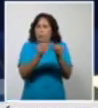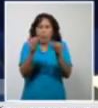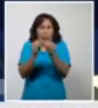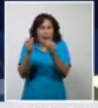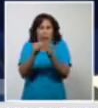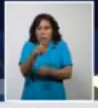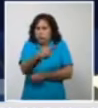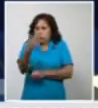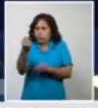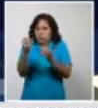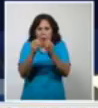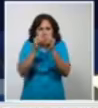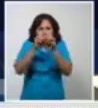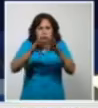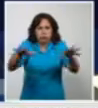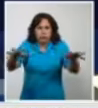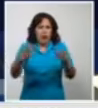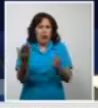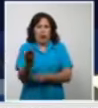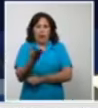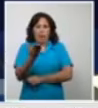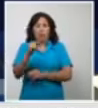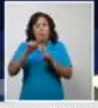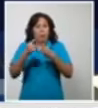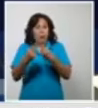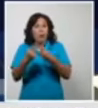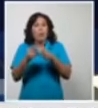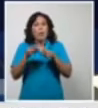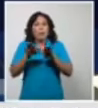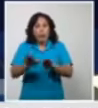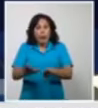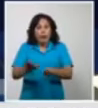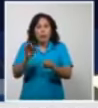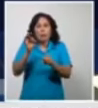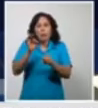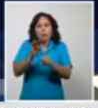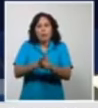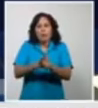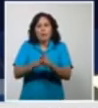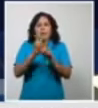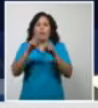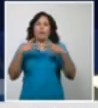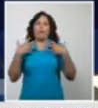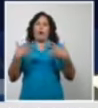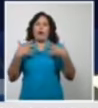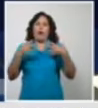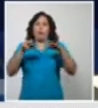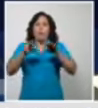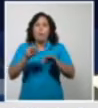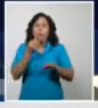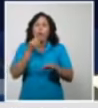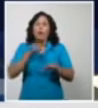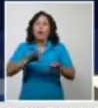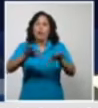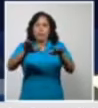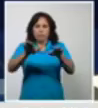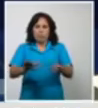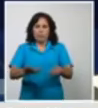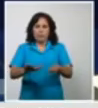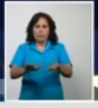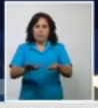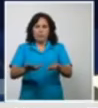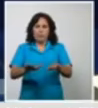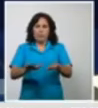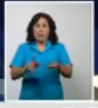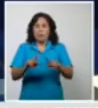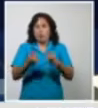que su propagación se frene con el inicio del verano. Claro, estamos hablando de países con clima frío, porque